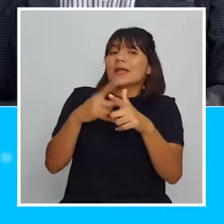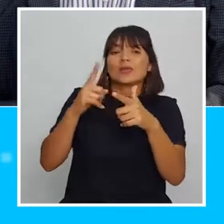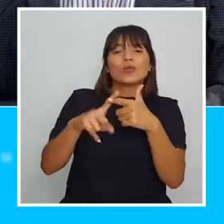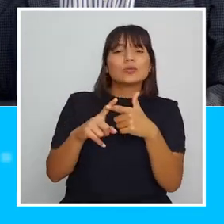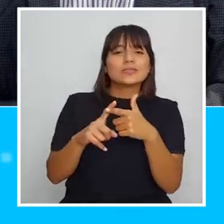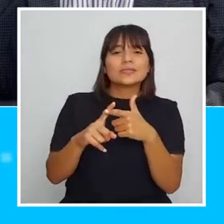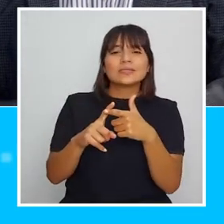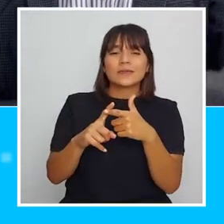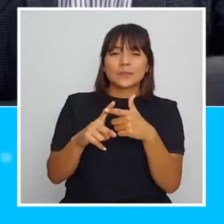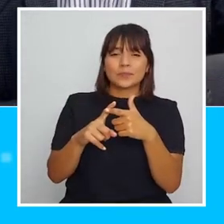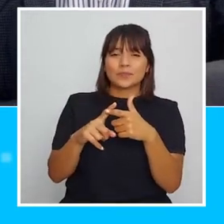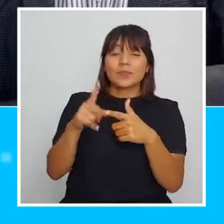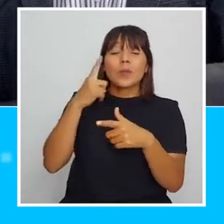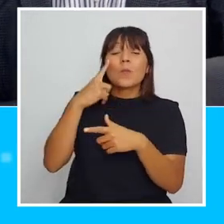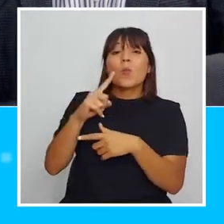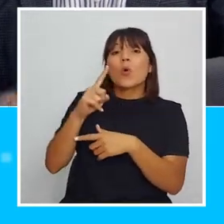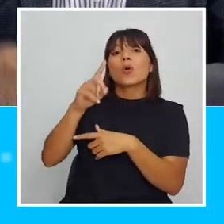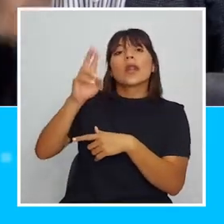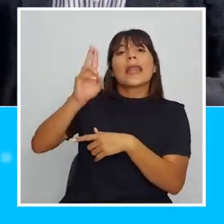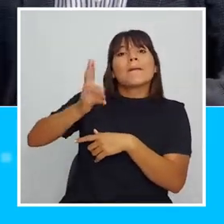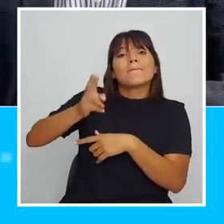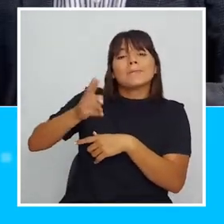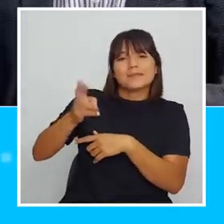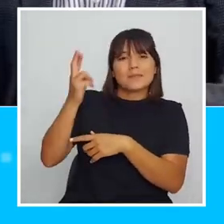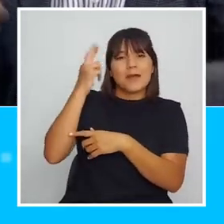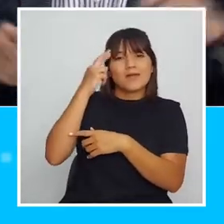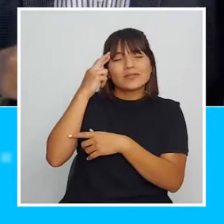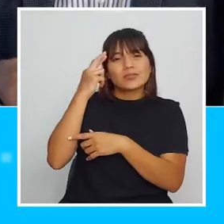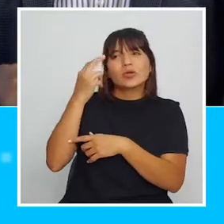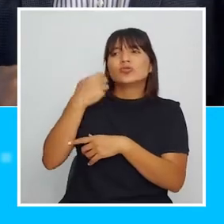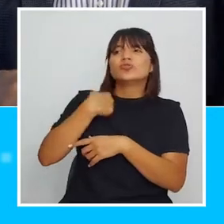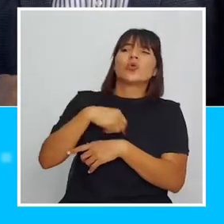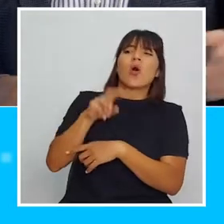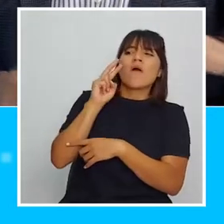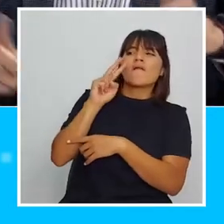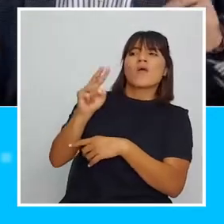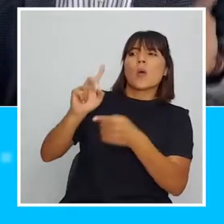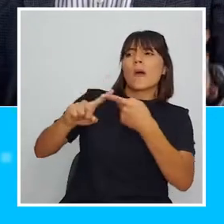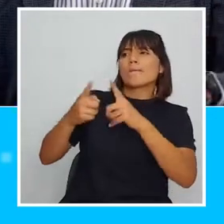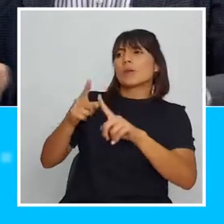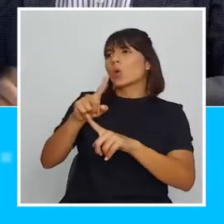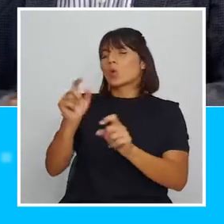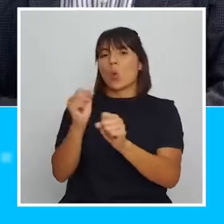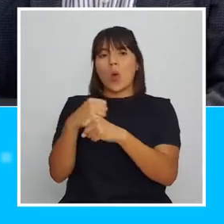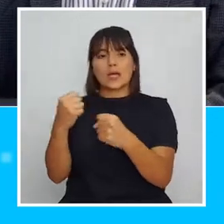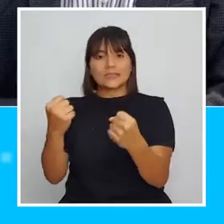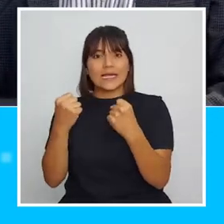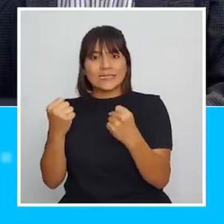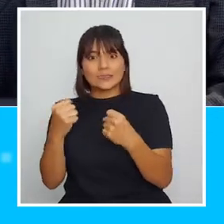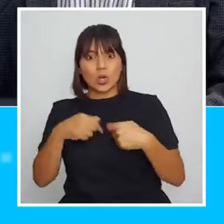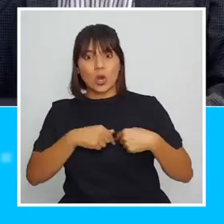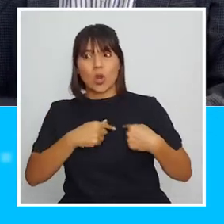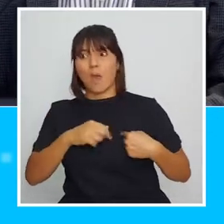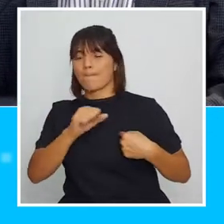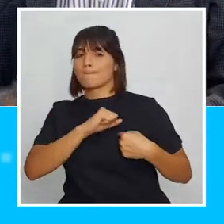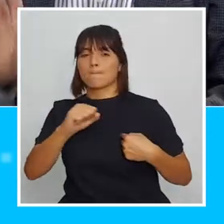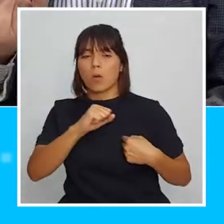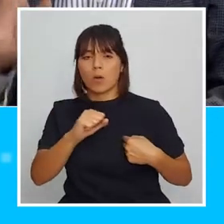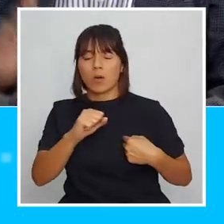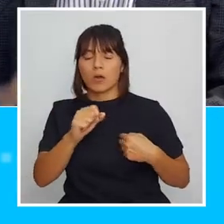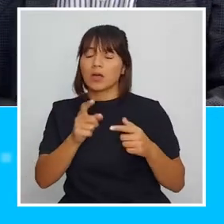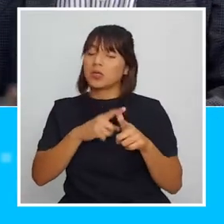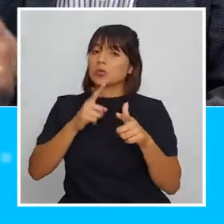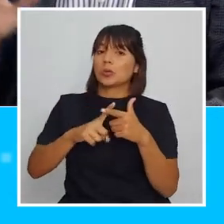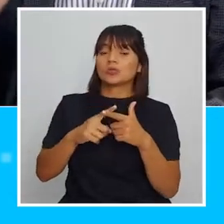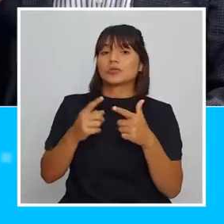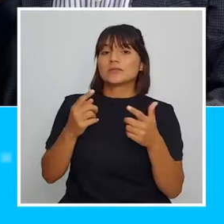exactamente igual, por la razón por la cual uno ve a un amigo que no hizo ejercicios y le dio un infarto, a lo